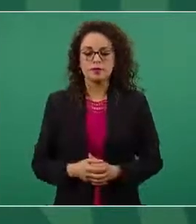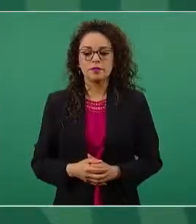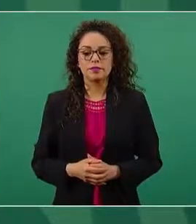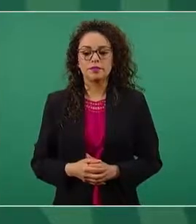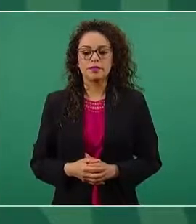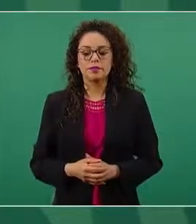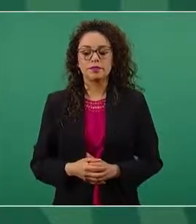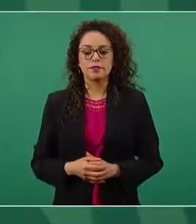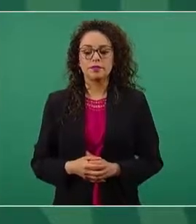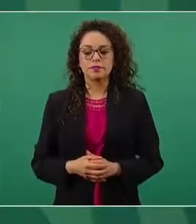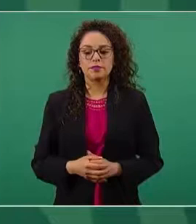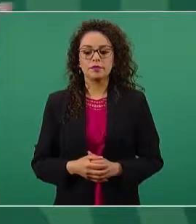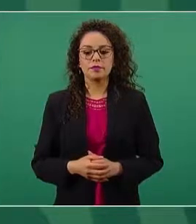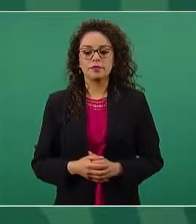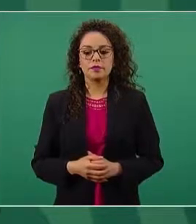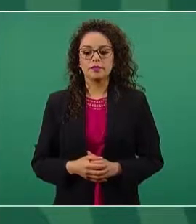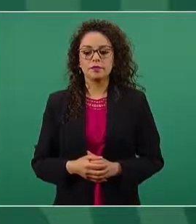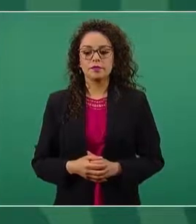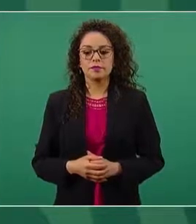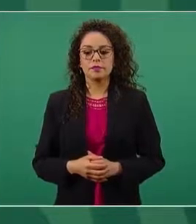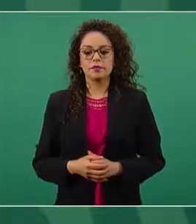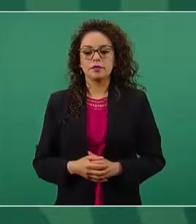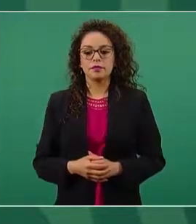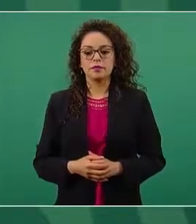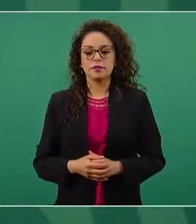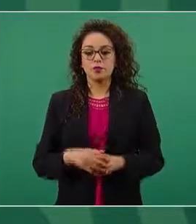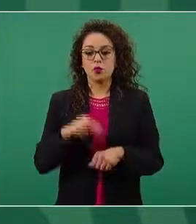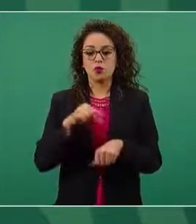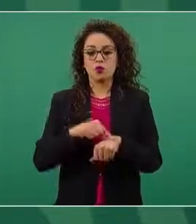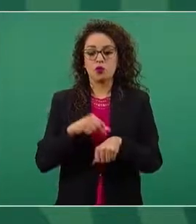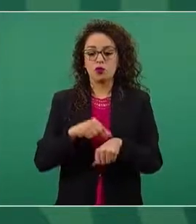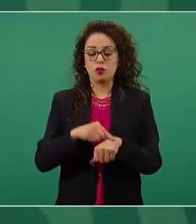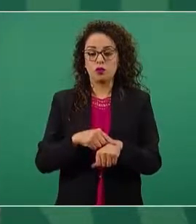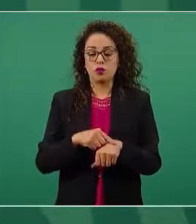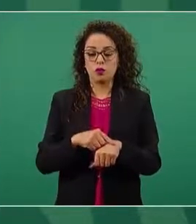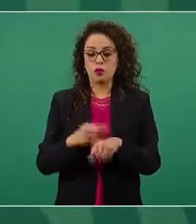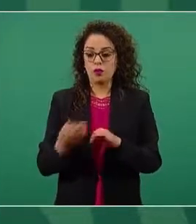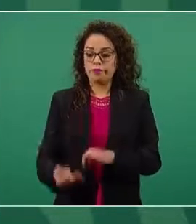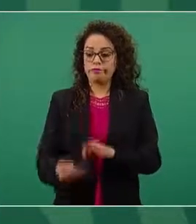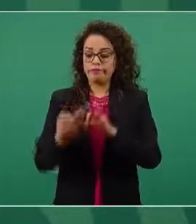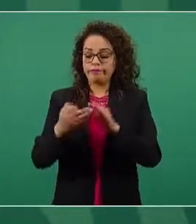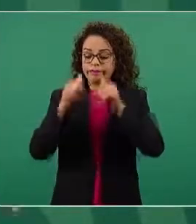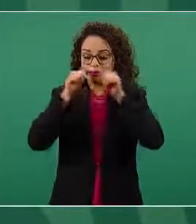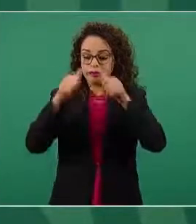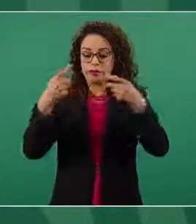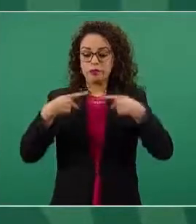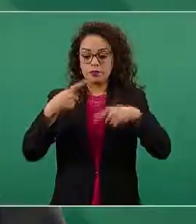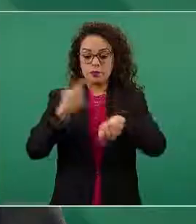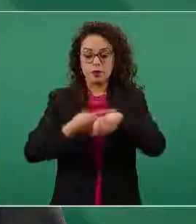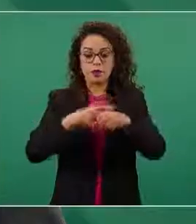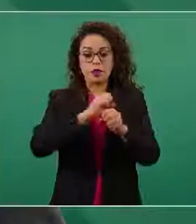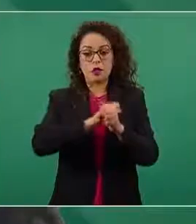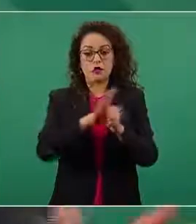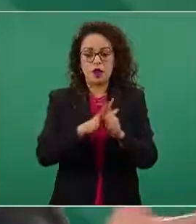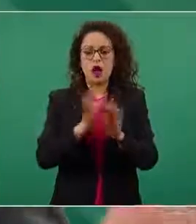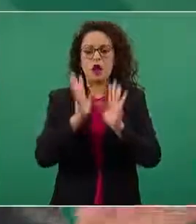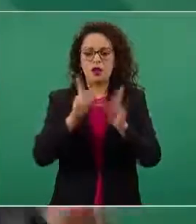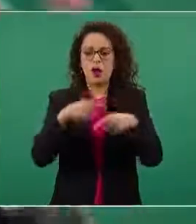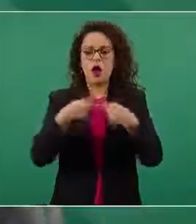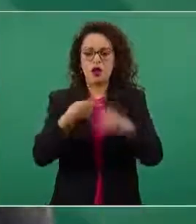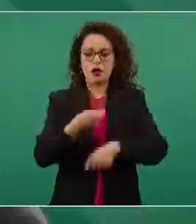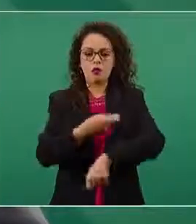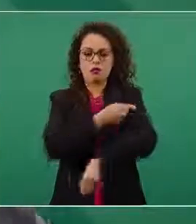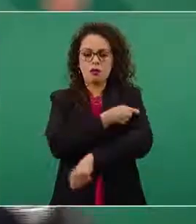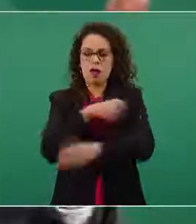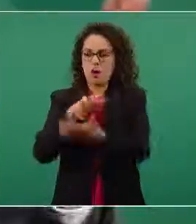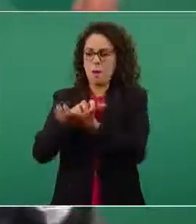Los que están atendiendo COVID, en su mayoría, han sido vacunados, enfermeras y médicos. Y lo vamos a hacer